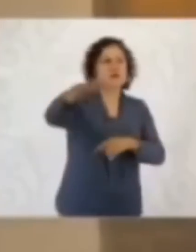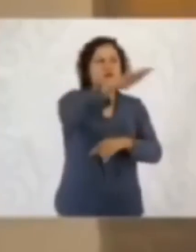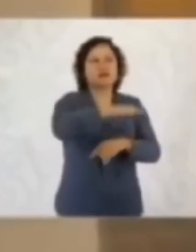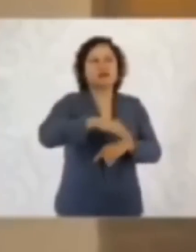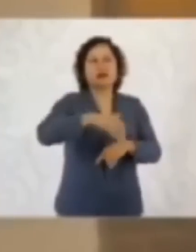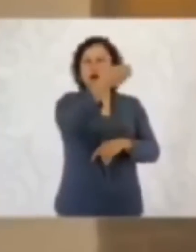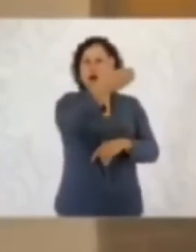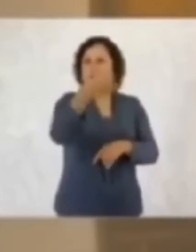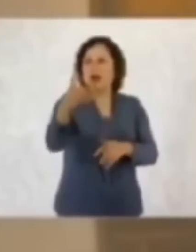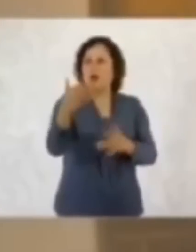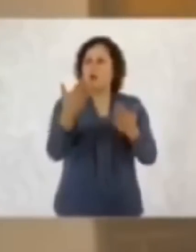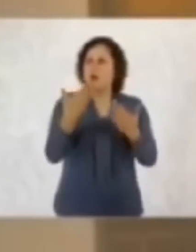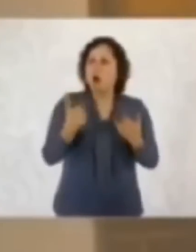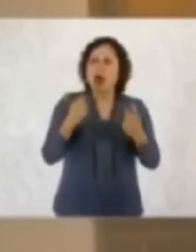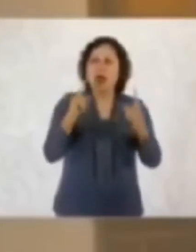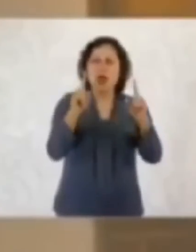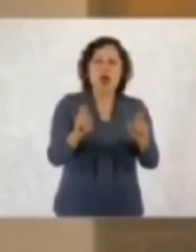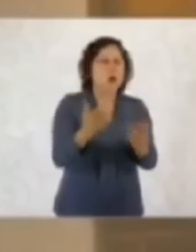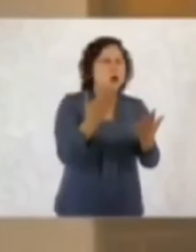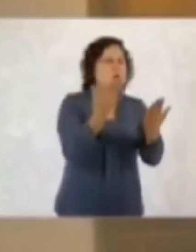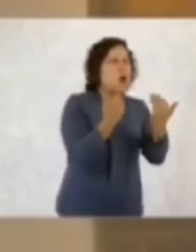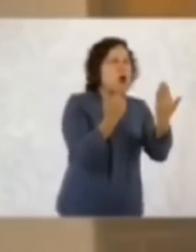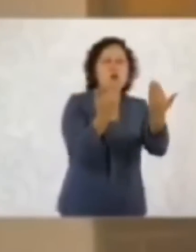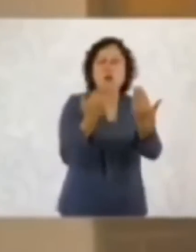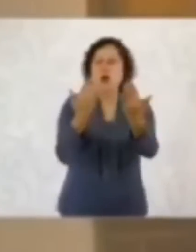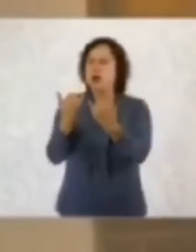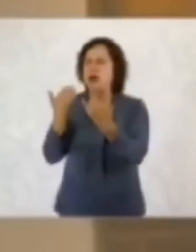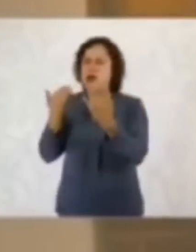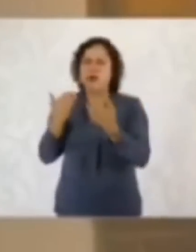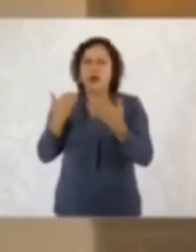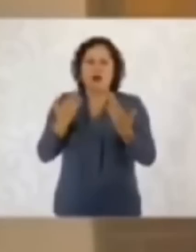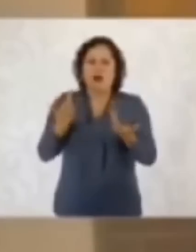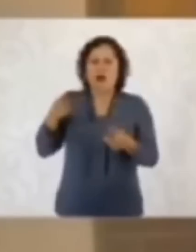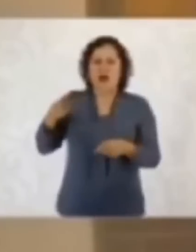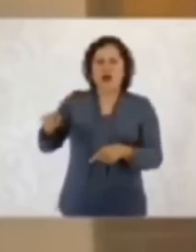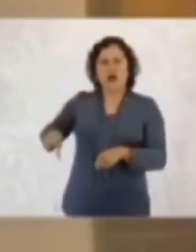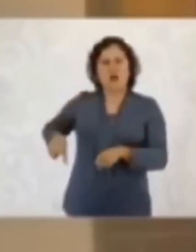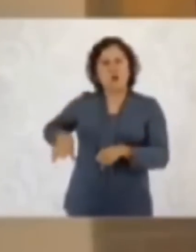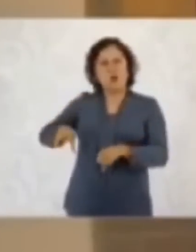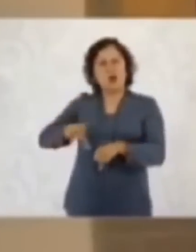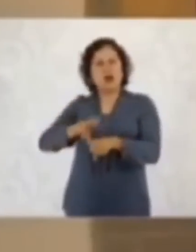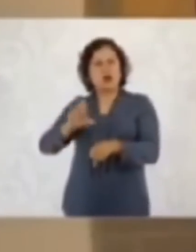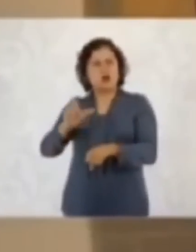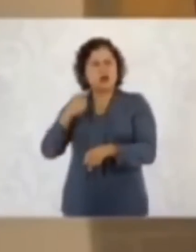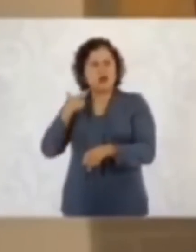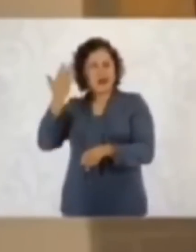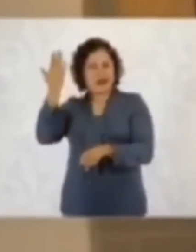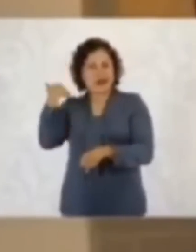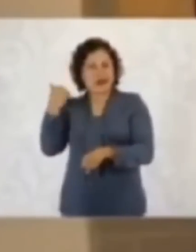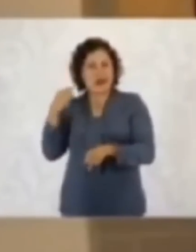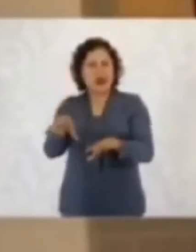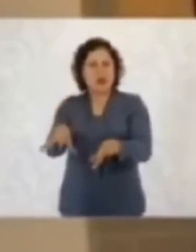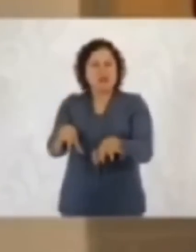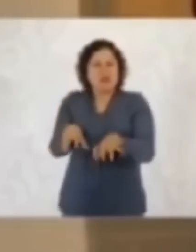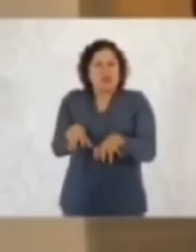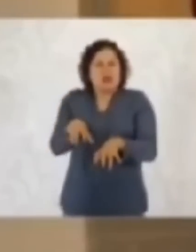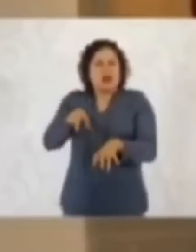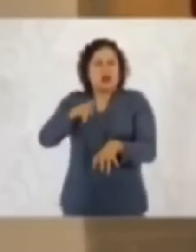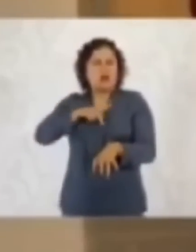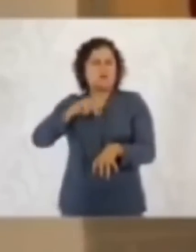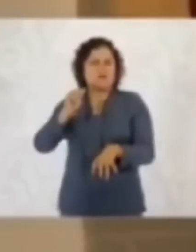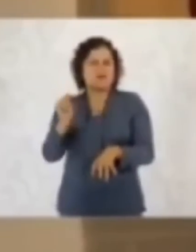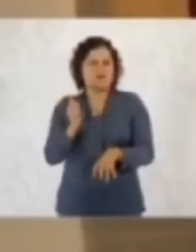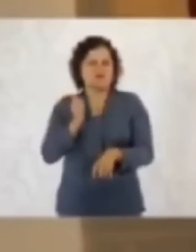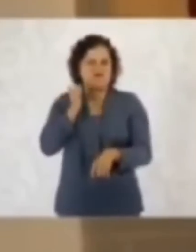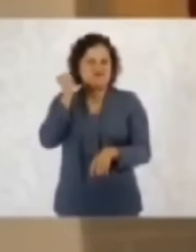llevar a cabo la siembra de sus cultivos pues porque no cuentan con este vital líquido. Y otra parte muy importante de la población sufre de escasez